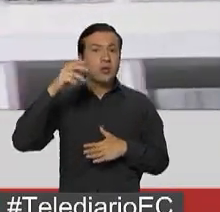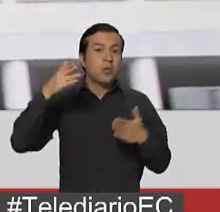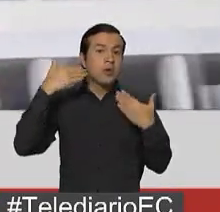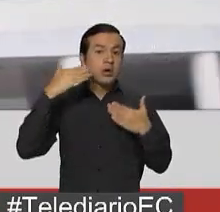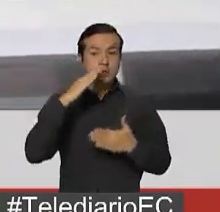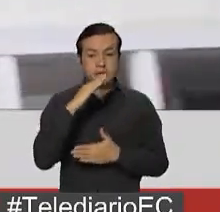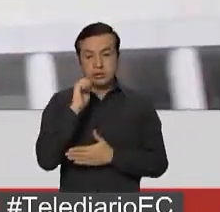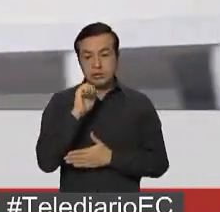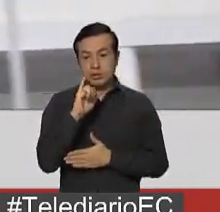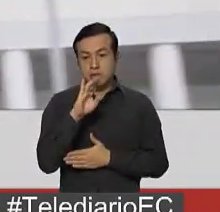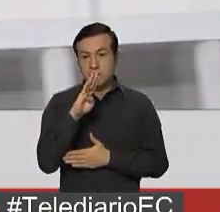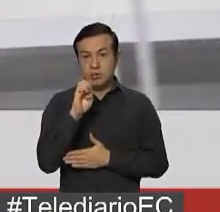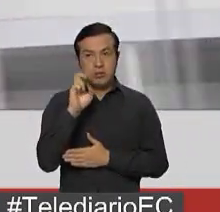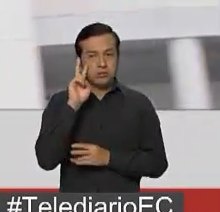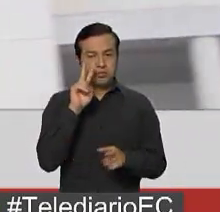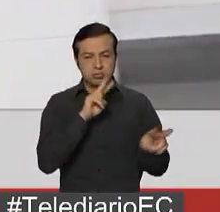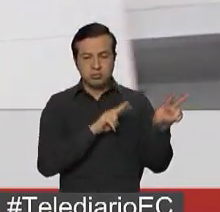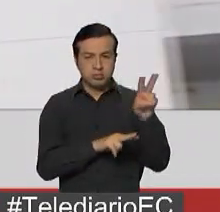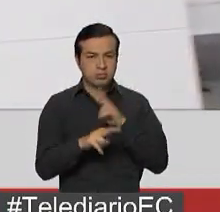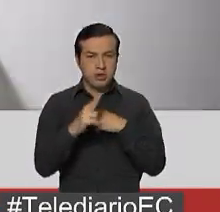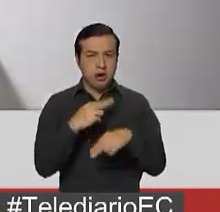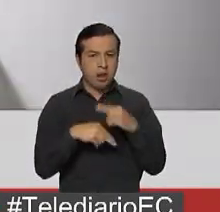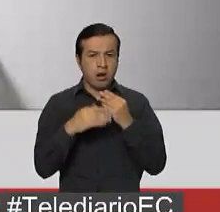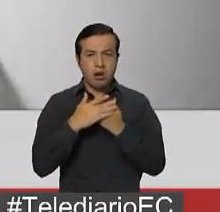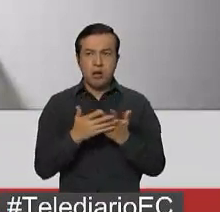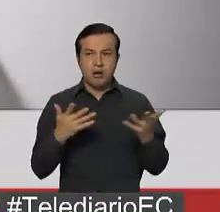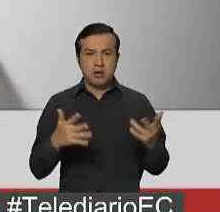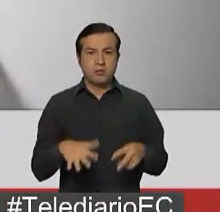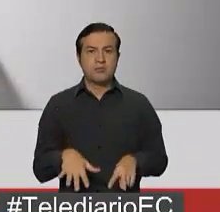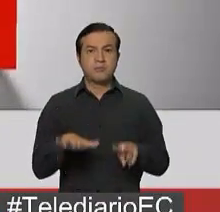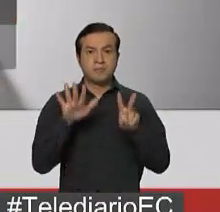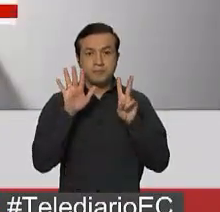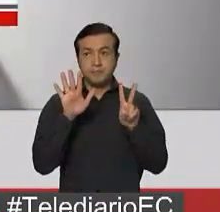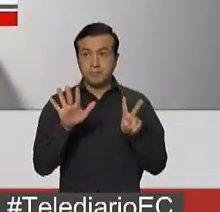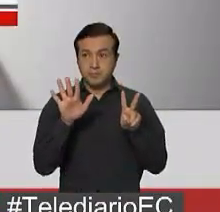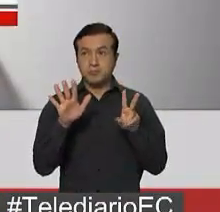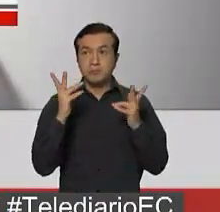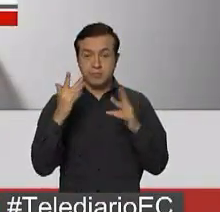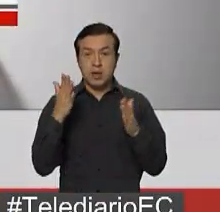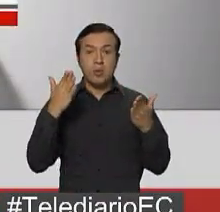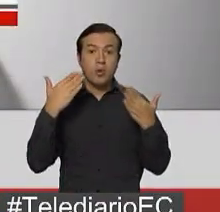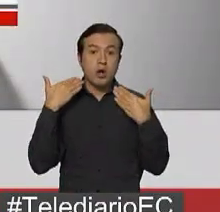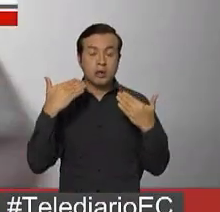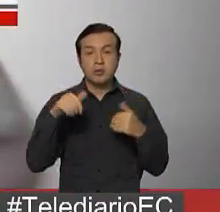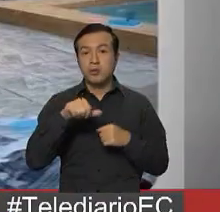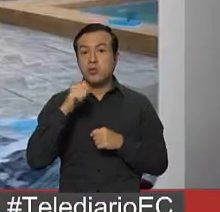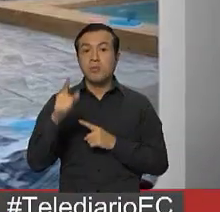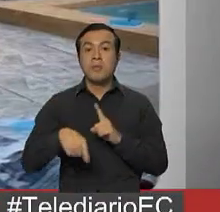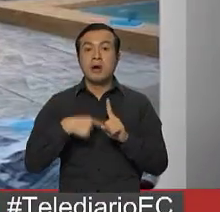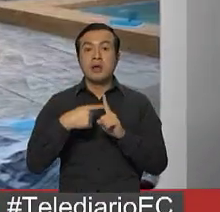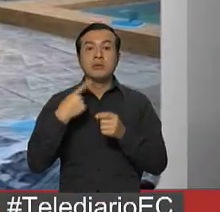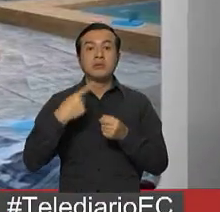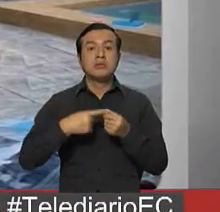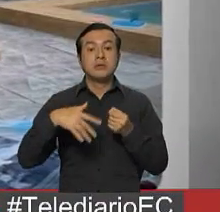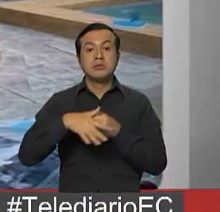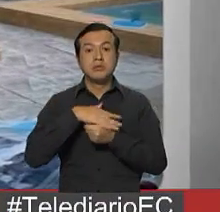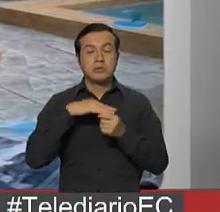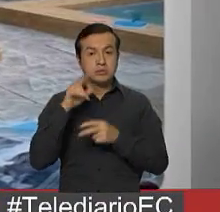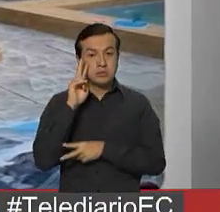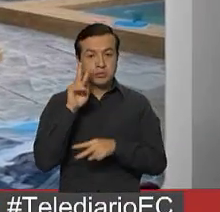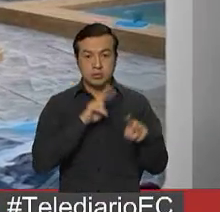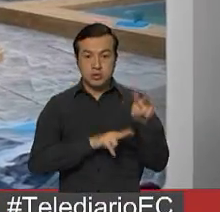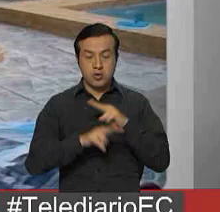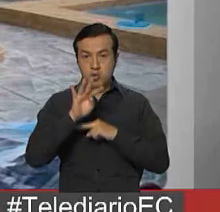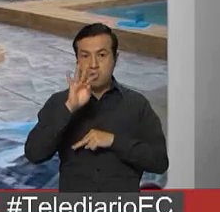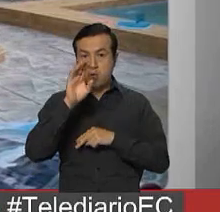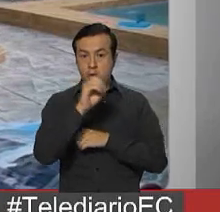fiscalía abrió una investigación por el delito de peculado siete allanamientos ejecutaron en guayaquil y otros en quitó inspeccionaron las oficinas